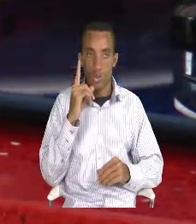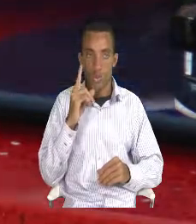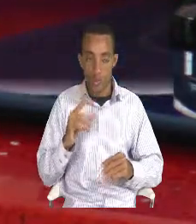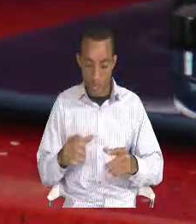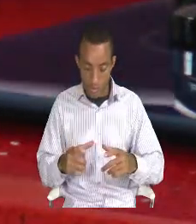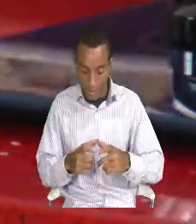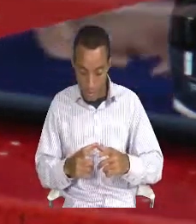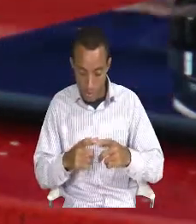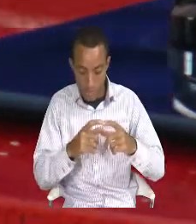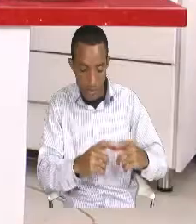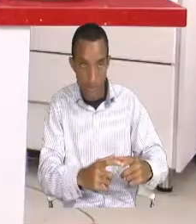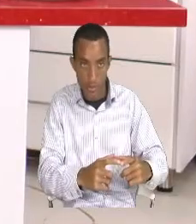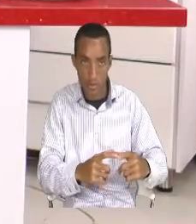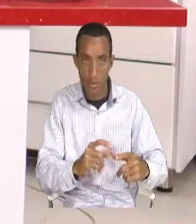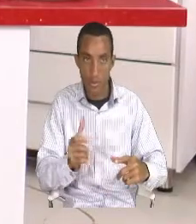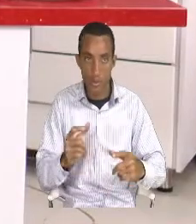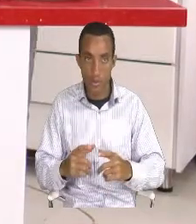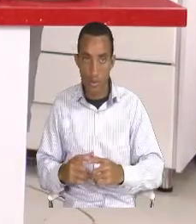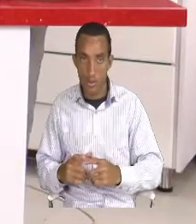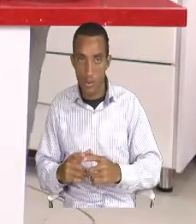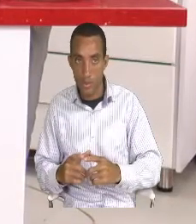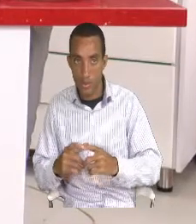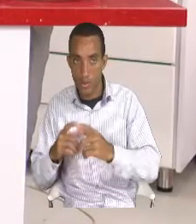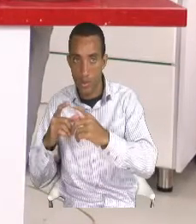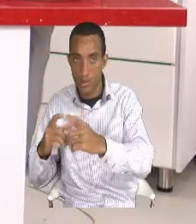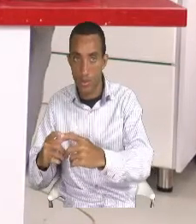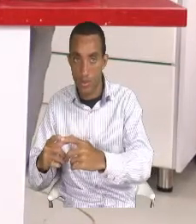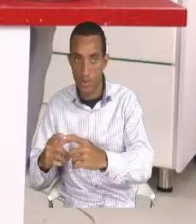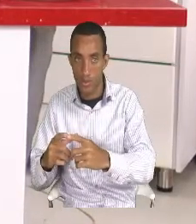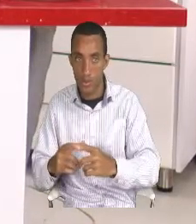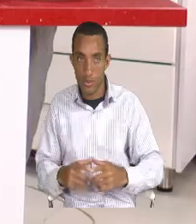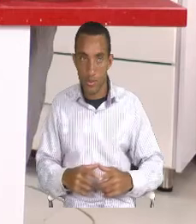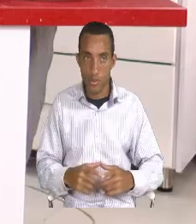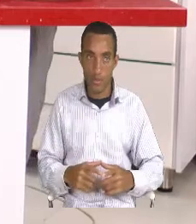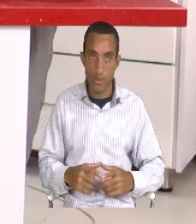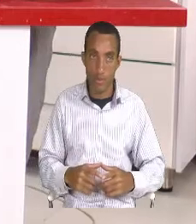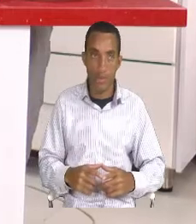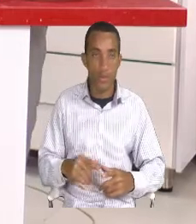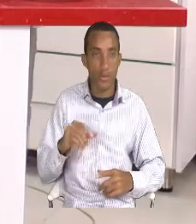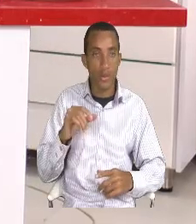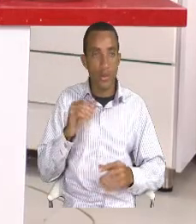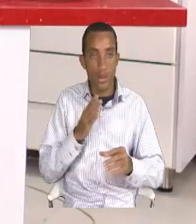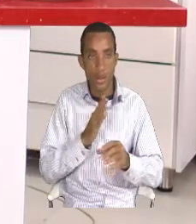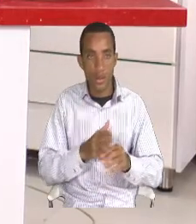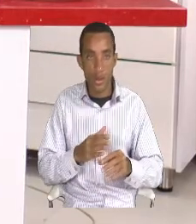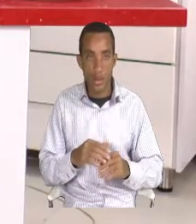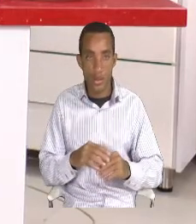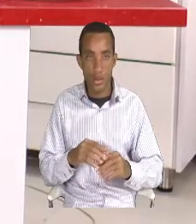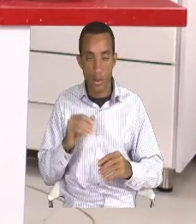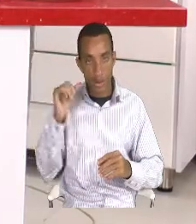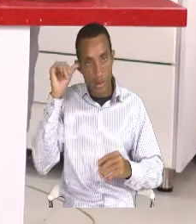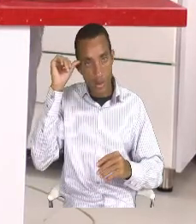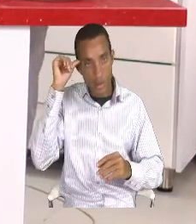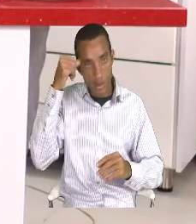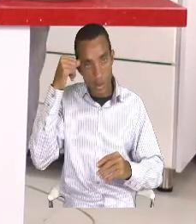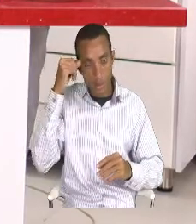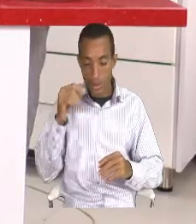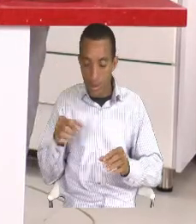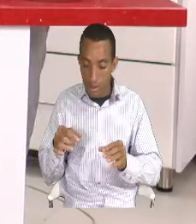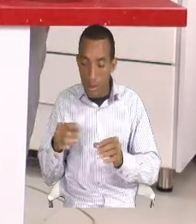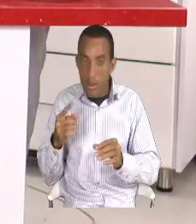Ahí. Déjalo ahí. Acá va el otro. Hay que recordar en sacarle los